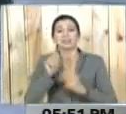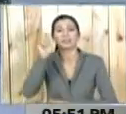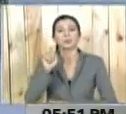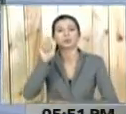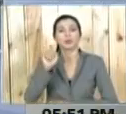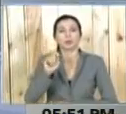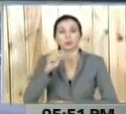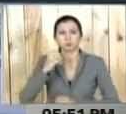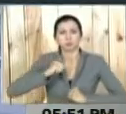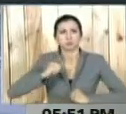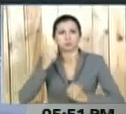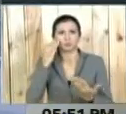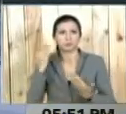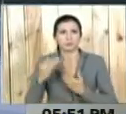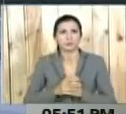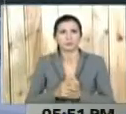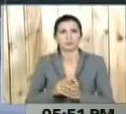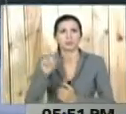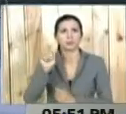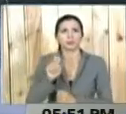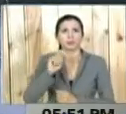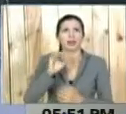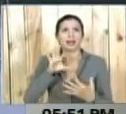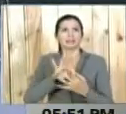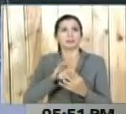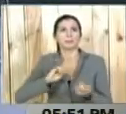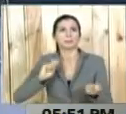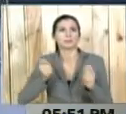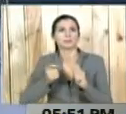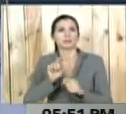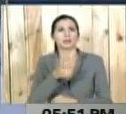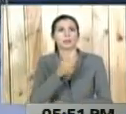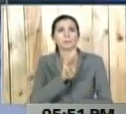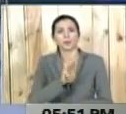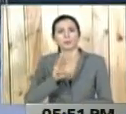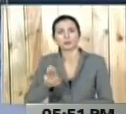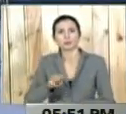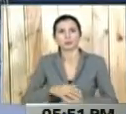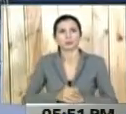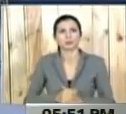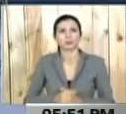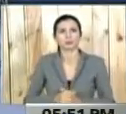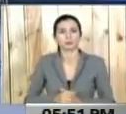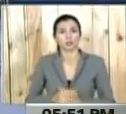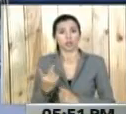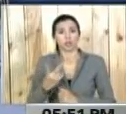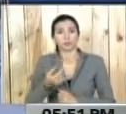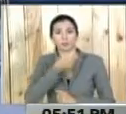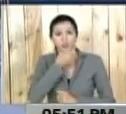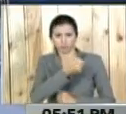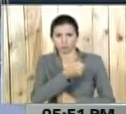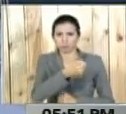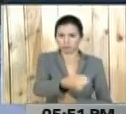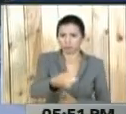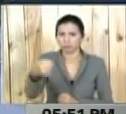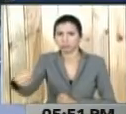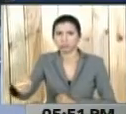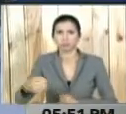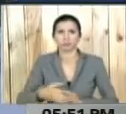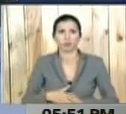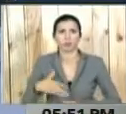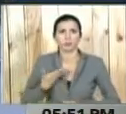por Alianza para el Cambio, ¿qué se llama, no? Gran Polo Patriótico, diputado. Mire, pero hay dos micrófonos por allí, ¿le podemos dar uno a Ricardo